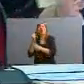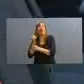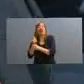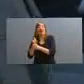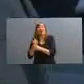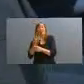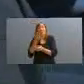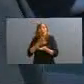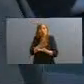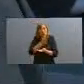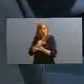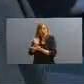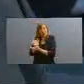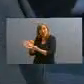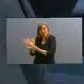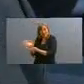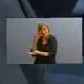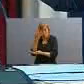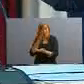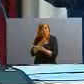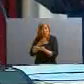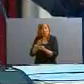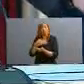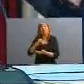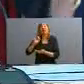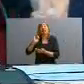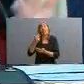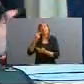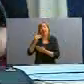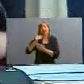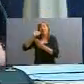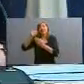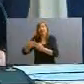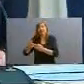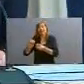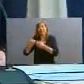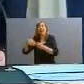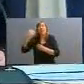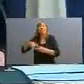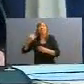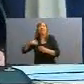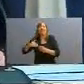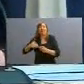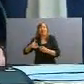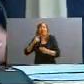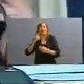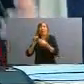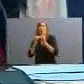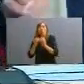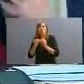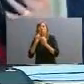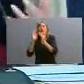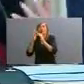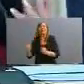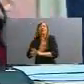cuatro ramas fundamentales tengamos una tercera instancia que aligere de esta manera y pueda